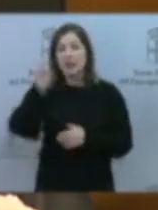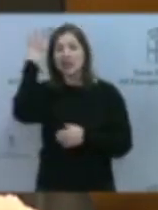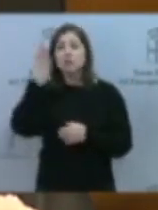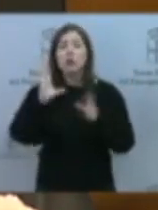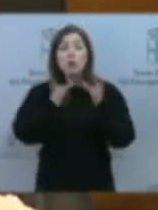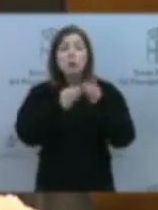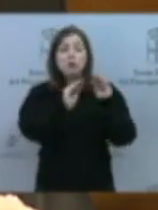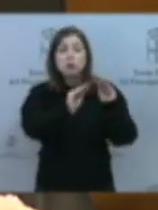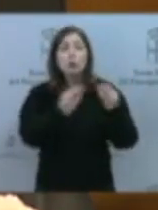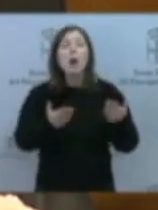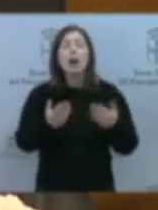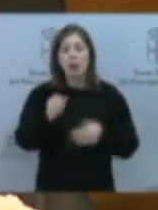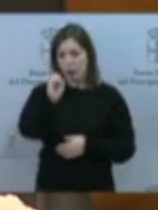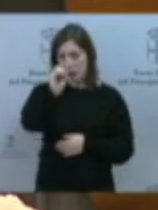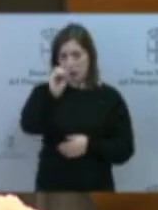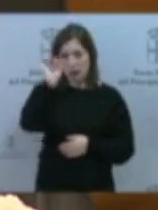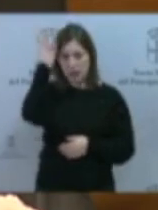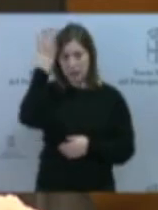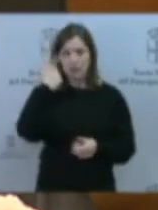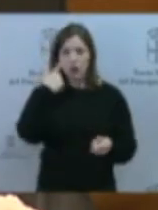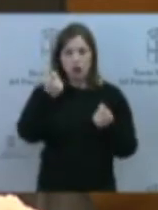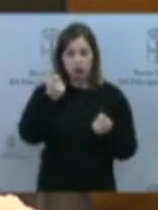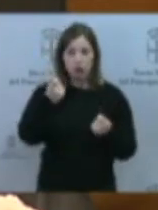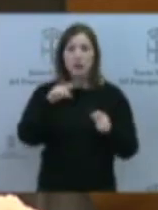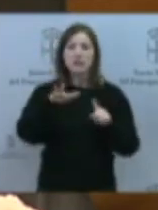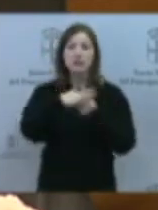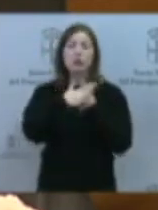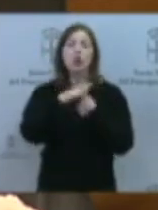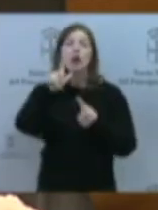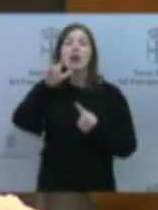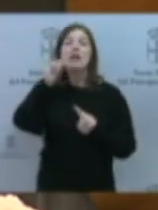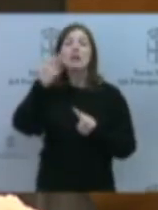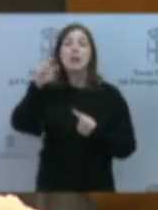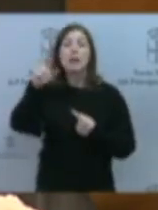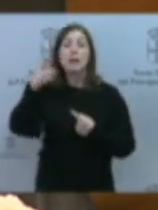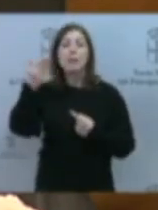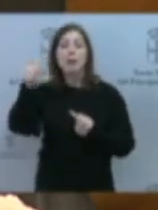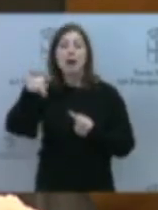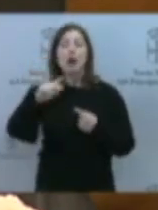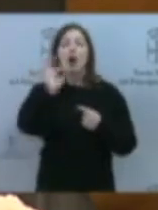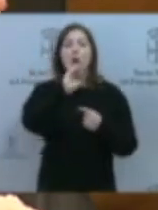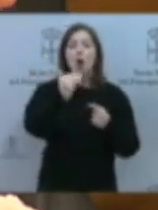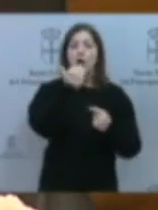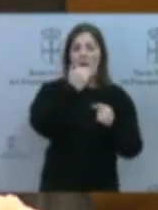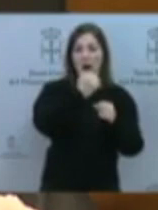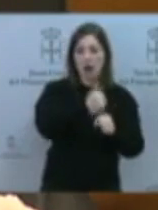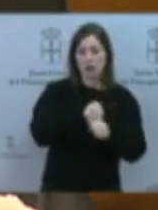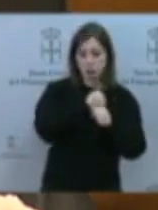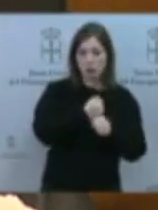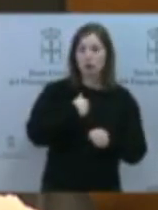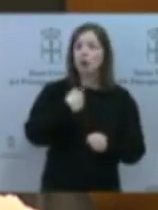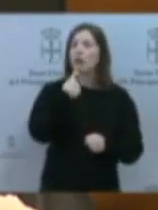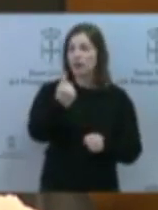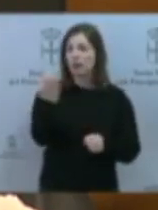control sobre la situación de Liberbank o de Cajastur. Y es que a veces, se lo tengo que decir, es un poco complicado entender qué es lo que piensa